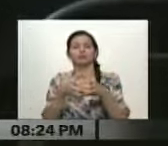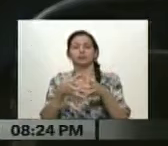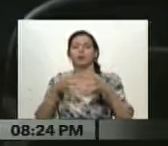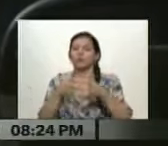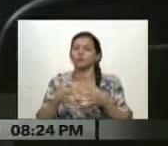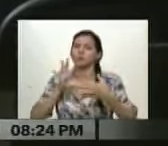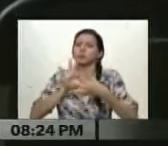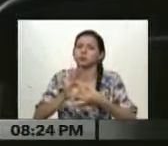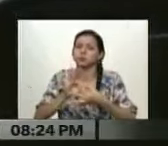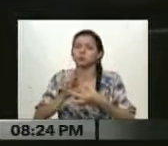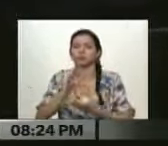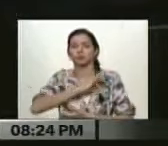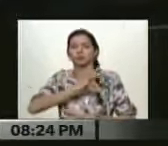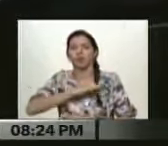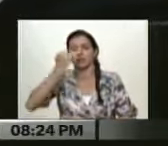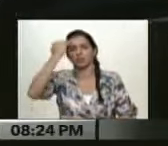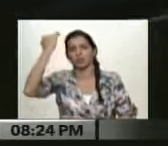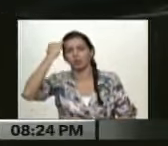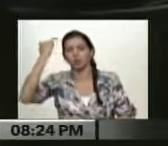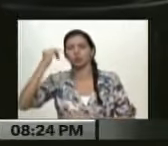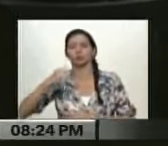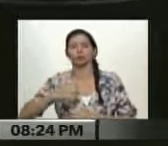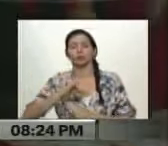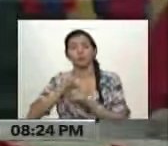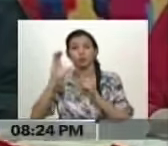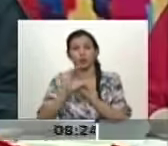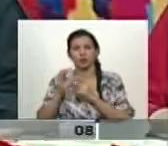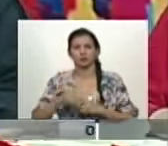político, cultural, ideológico.